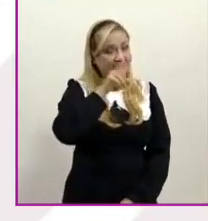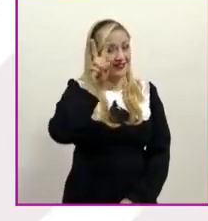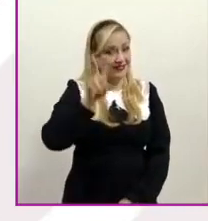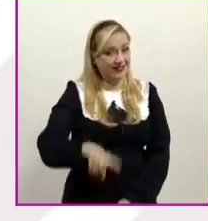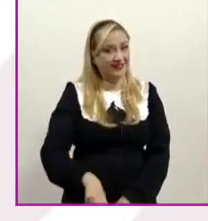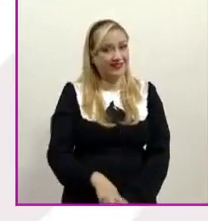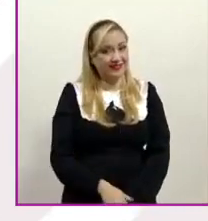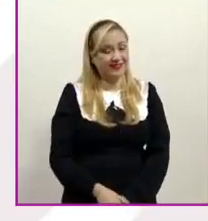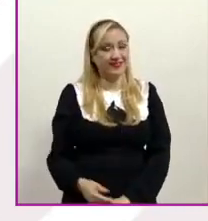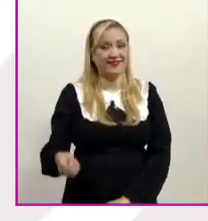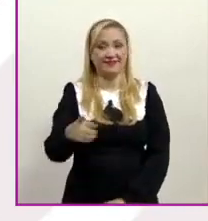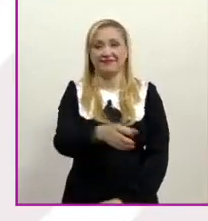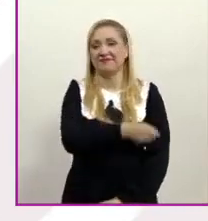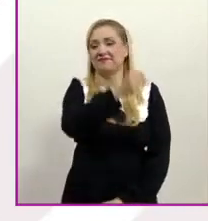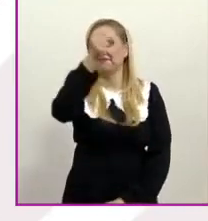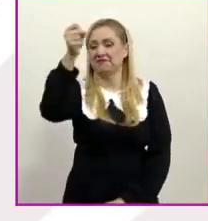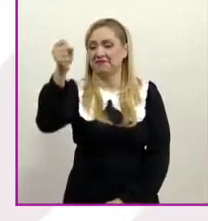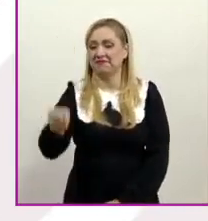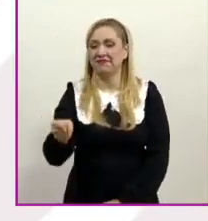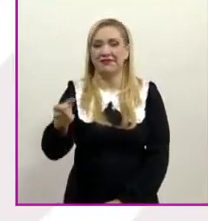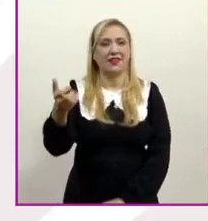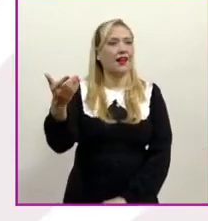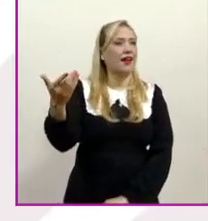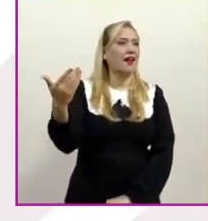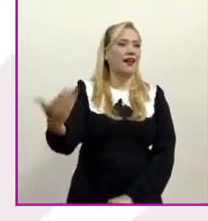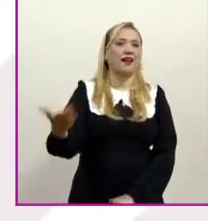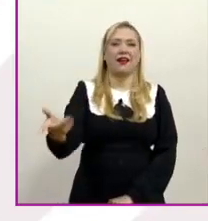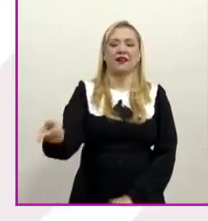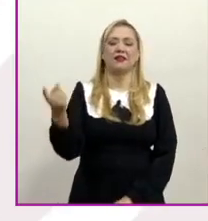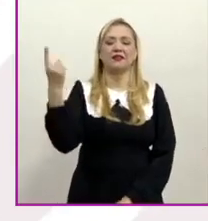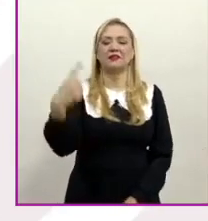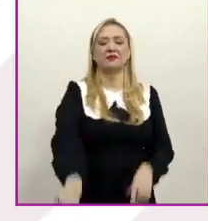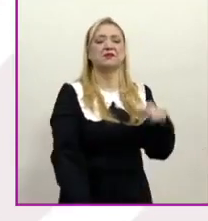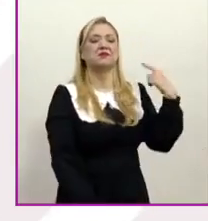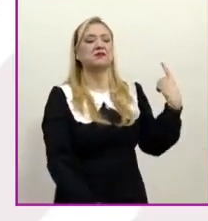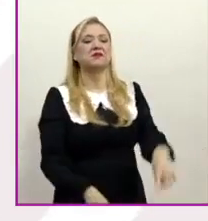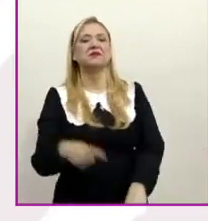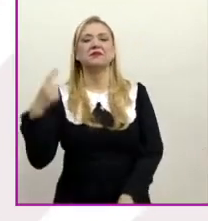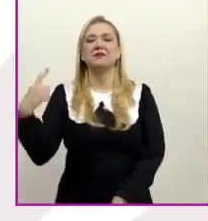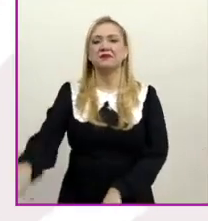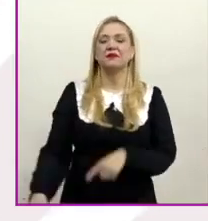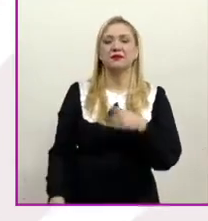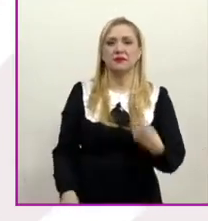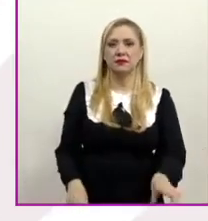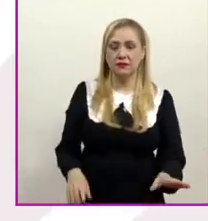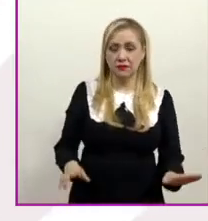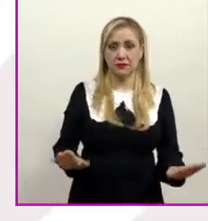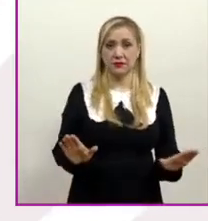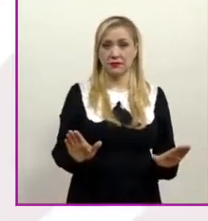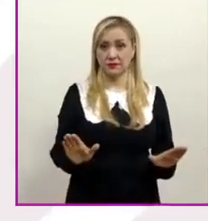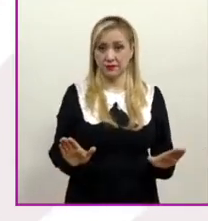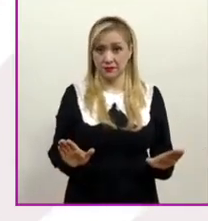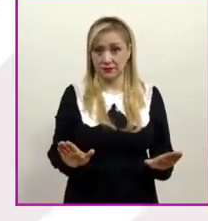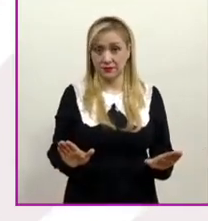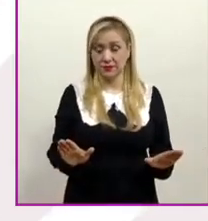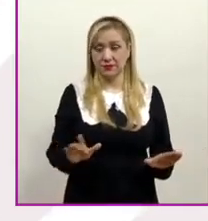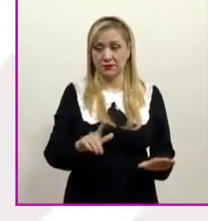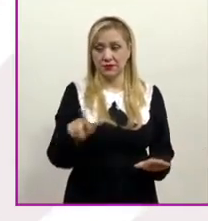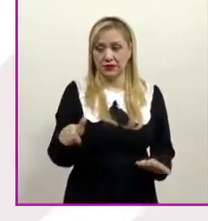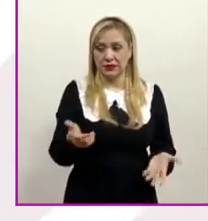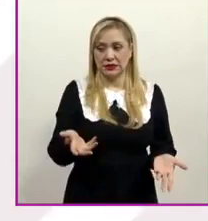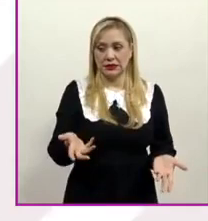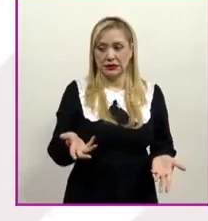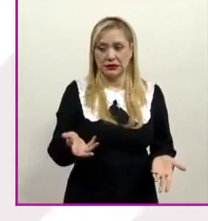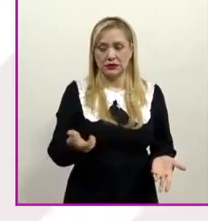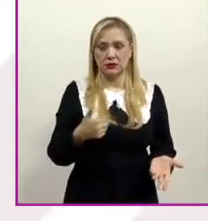¿no? Que te colocan en una posición privilegiada, de poder, de acceso, y que justo, ¿no? Bueno, pues de pronto es como, bueno, no voy